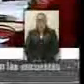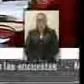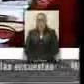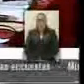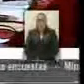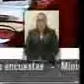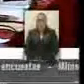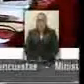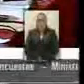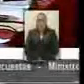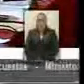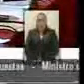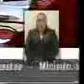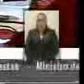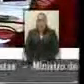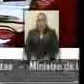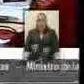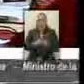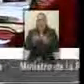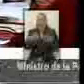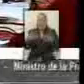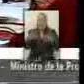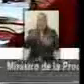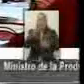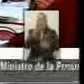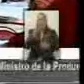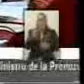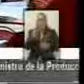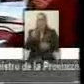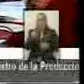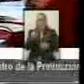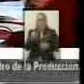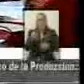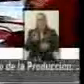mayores en número que los que defiende el señor